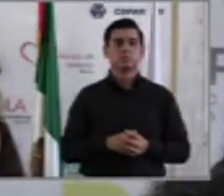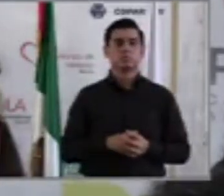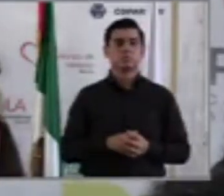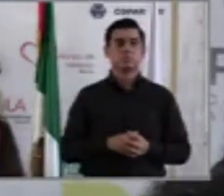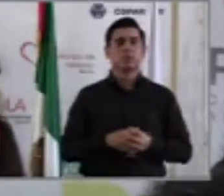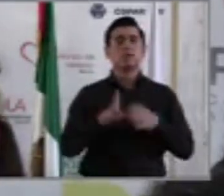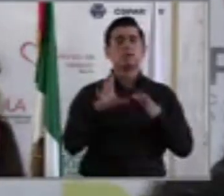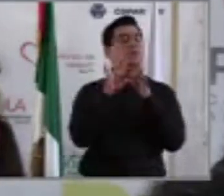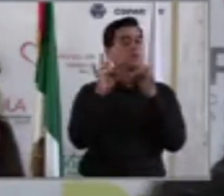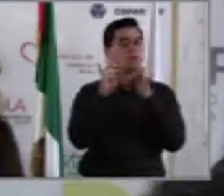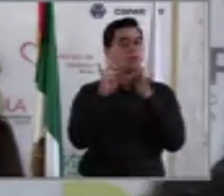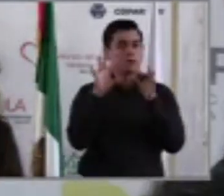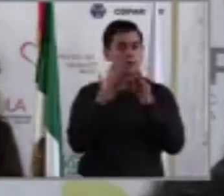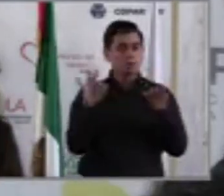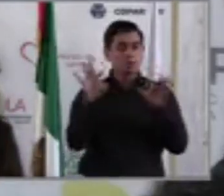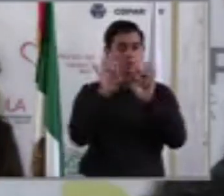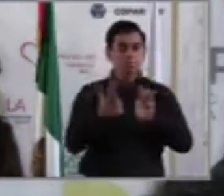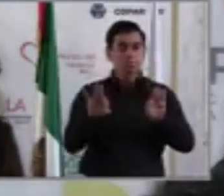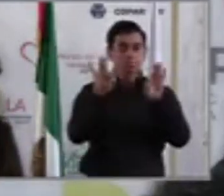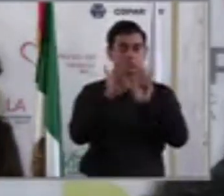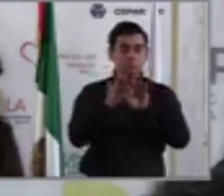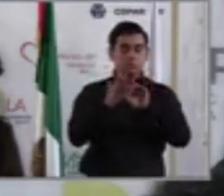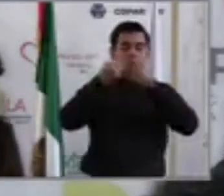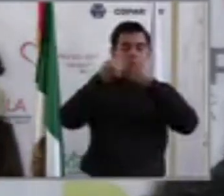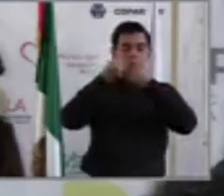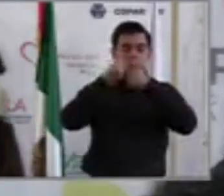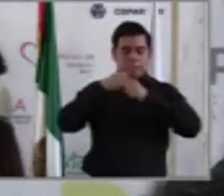hablar del sistema de justicia.